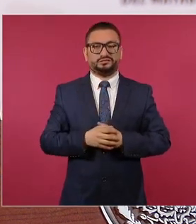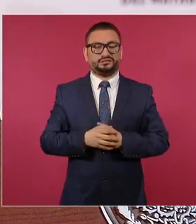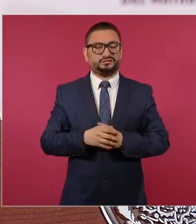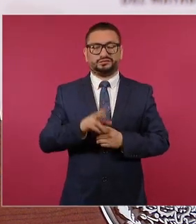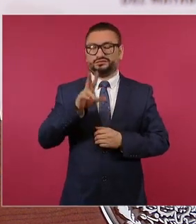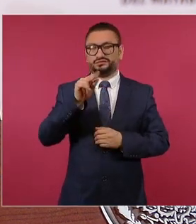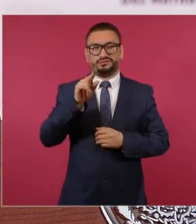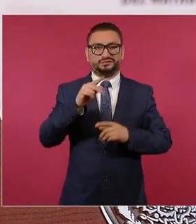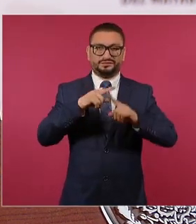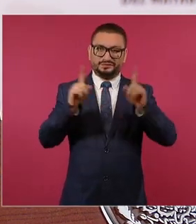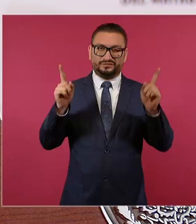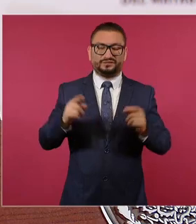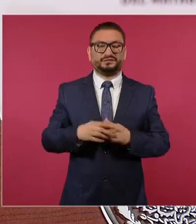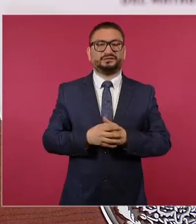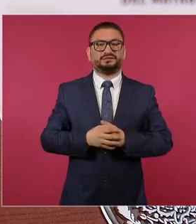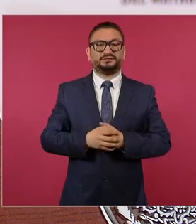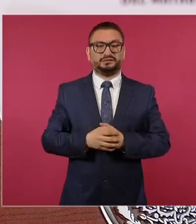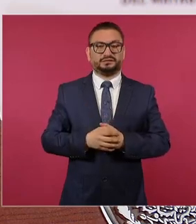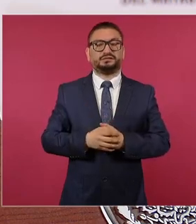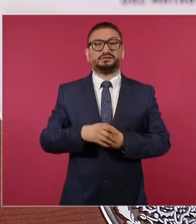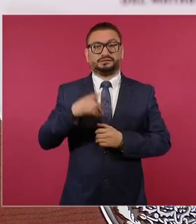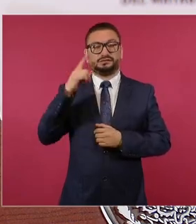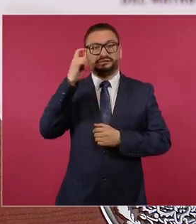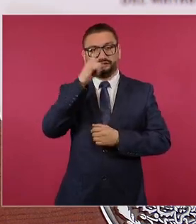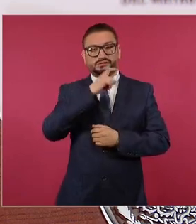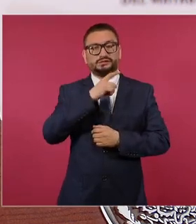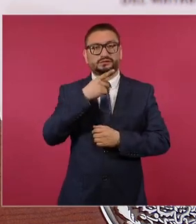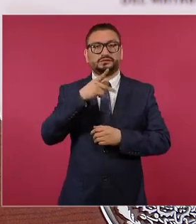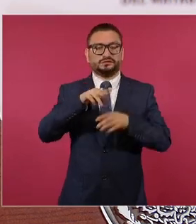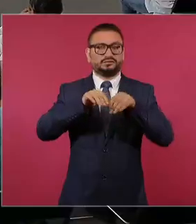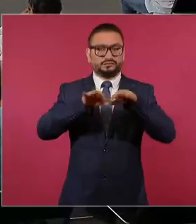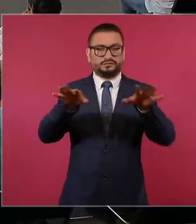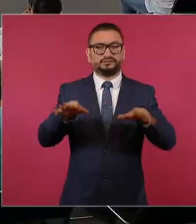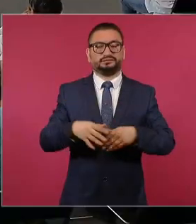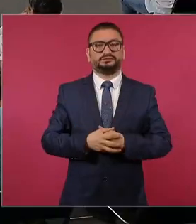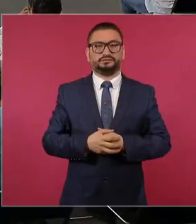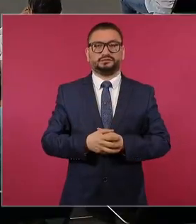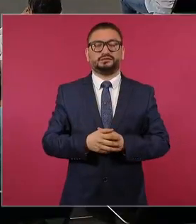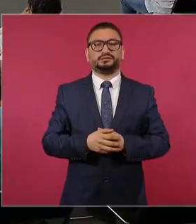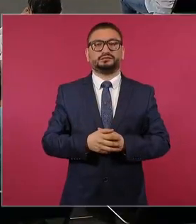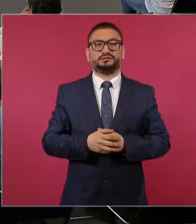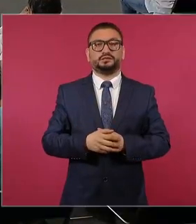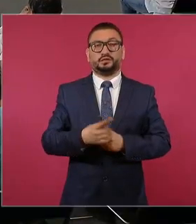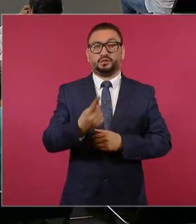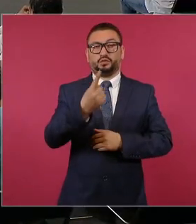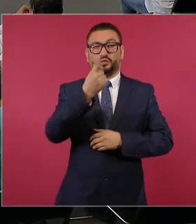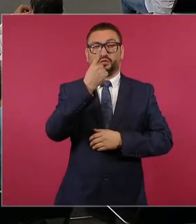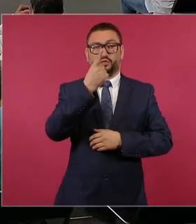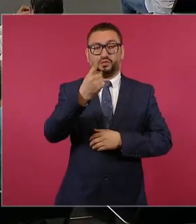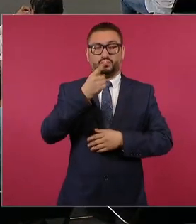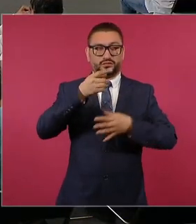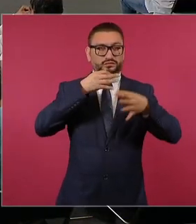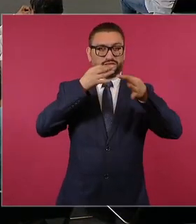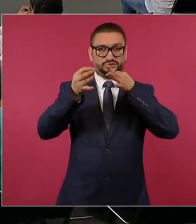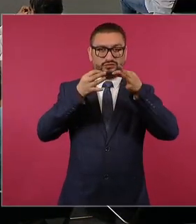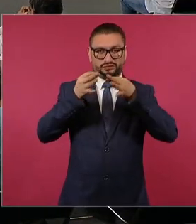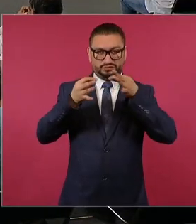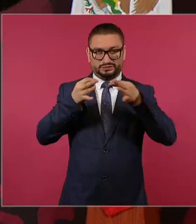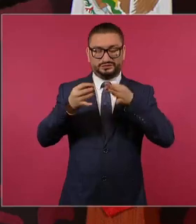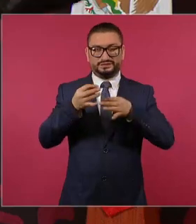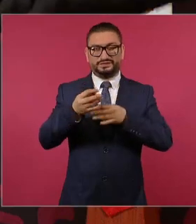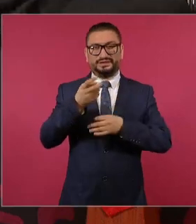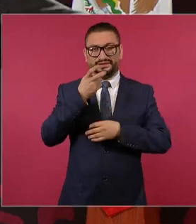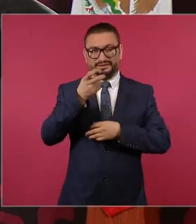no, no es así. Cuesta mucho que una información, una noticia,